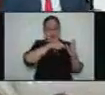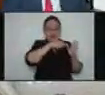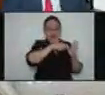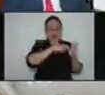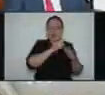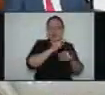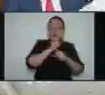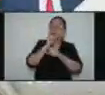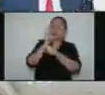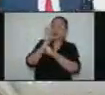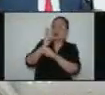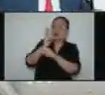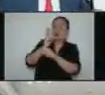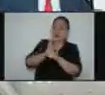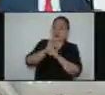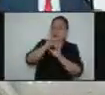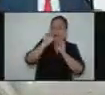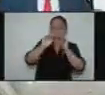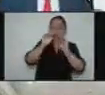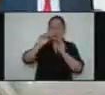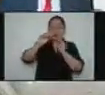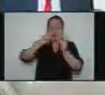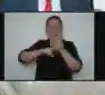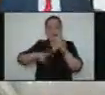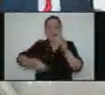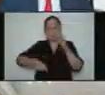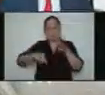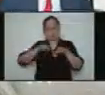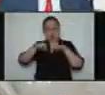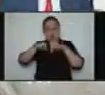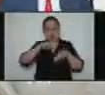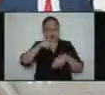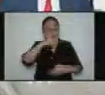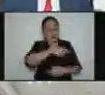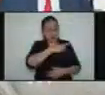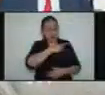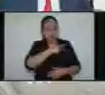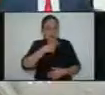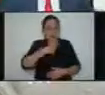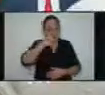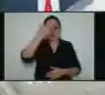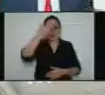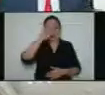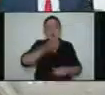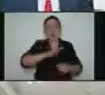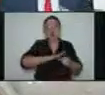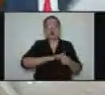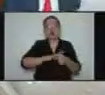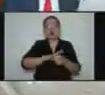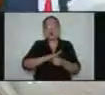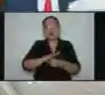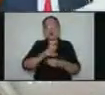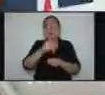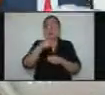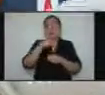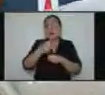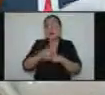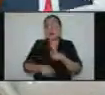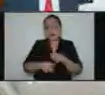a las personas del servicio público, consideren el riesgo de